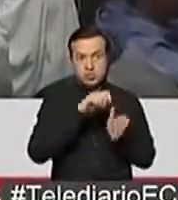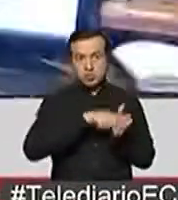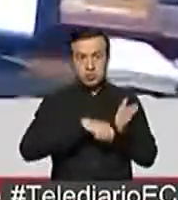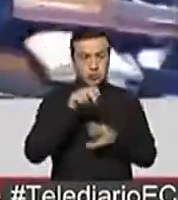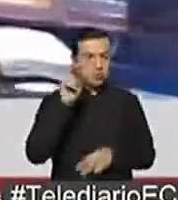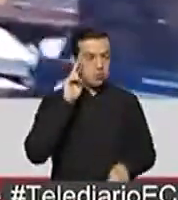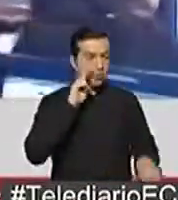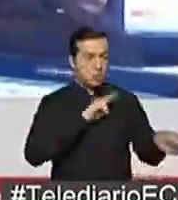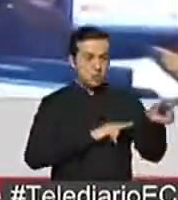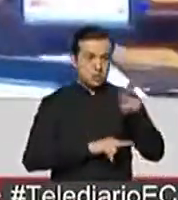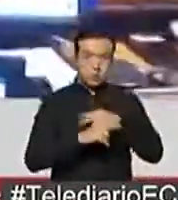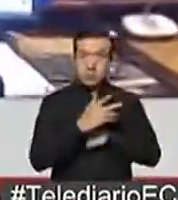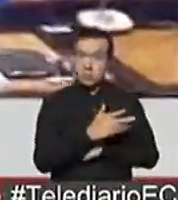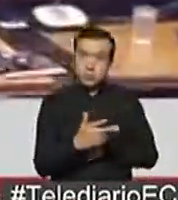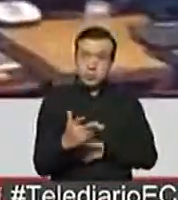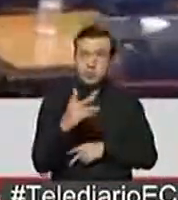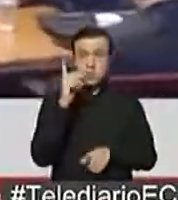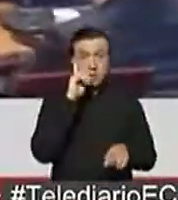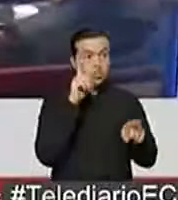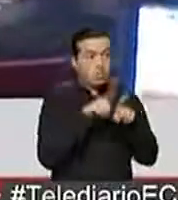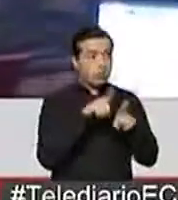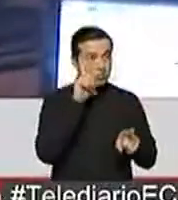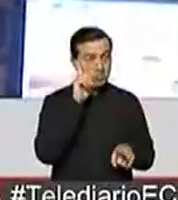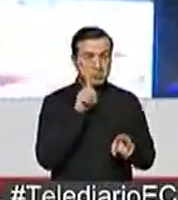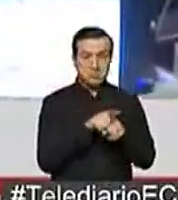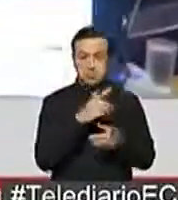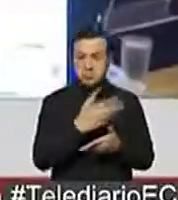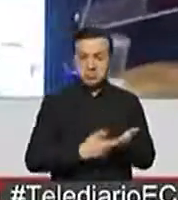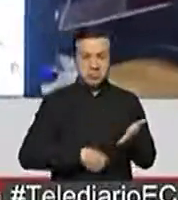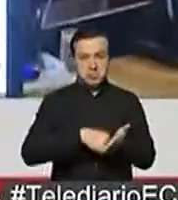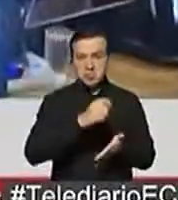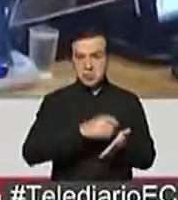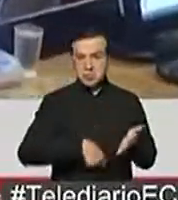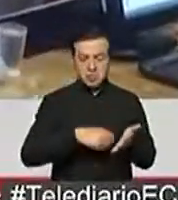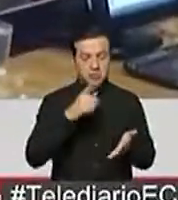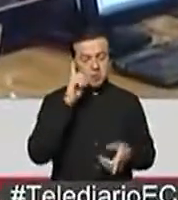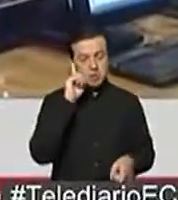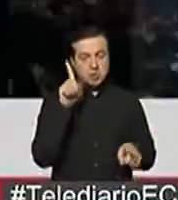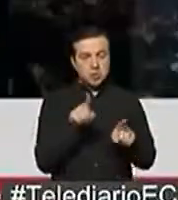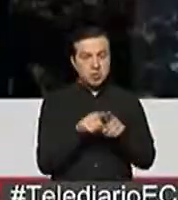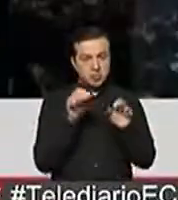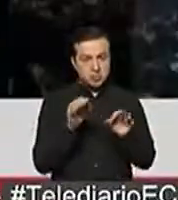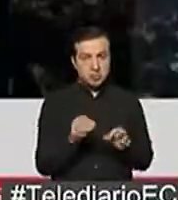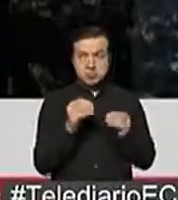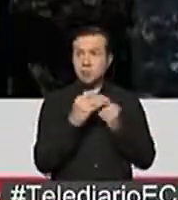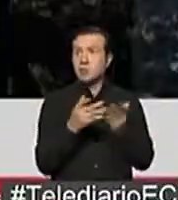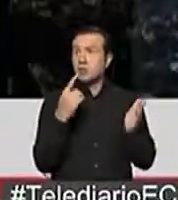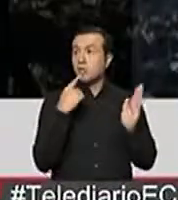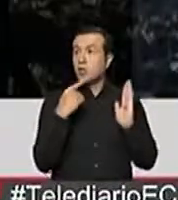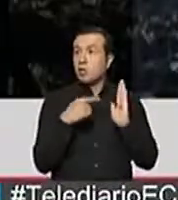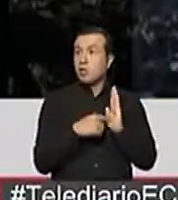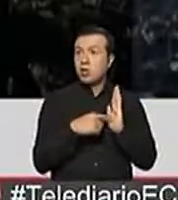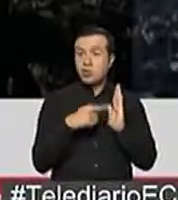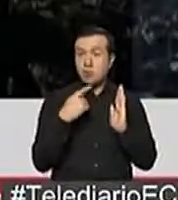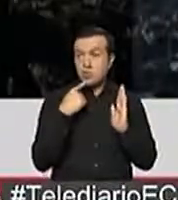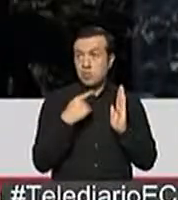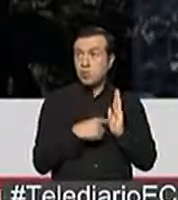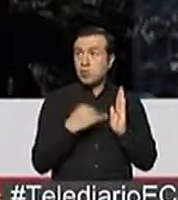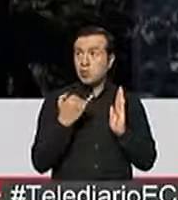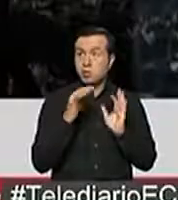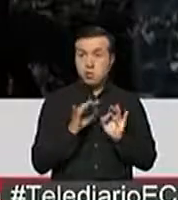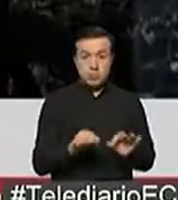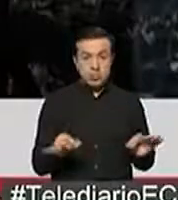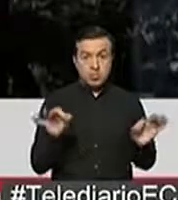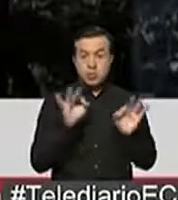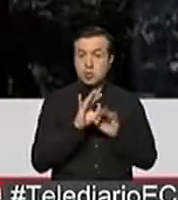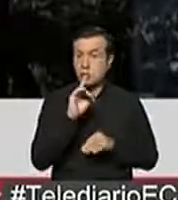análisis. Según dijo, existen consensos para ratificarse en el documento aprobado por el Pleno por unanimidad. En este caso, lo que debería primar es el